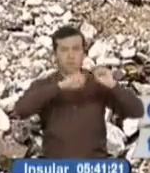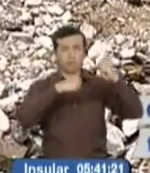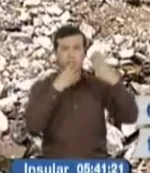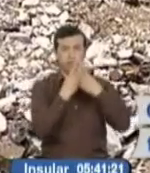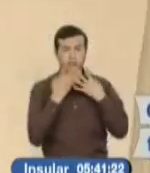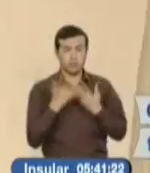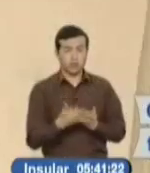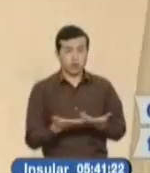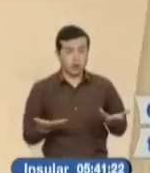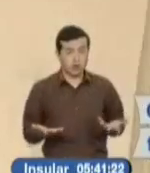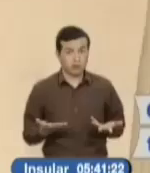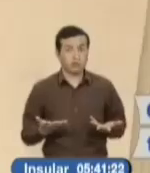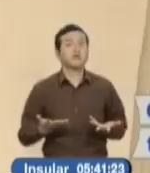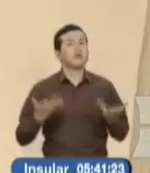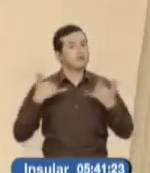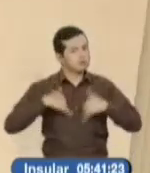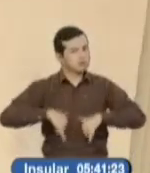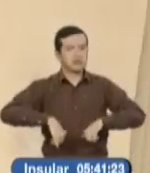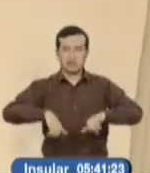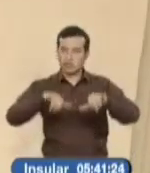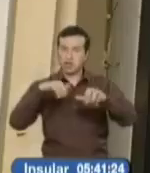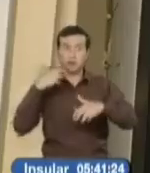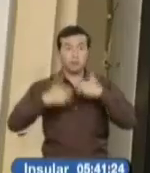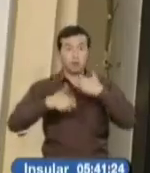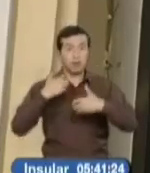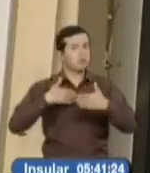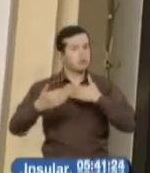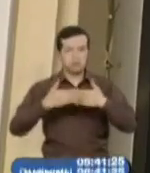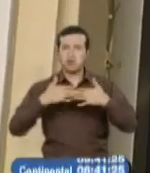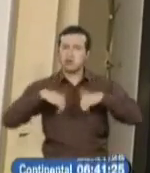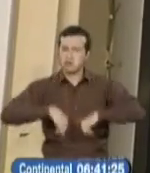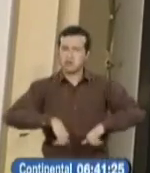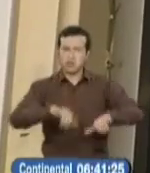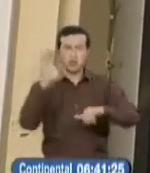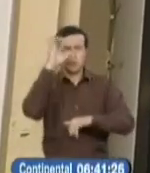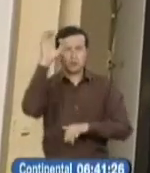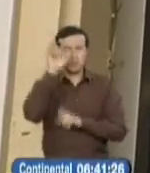otro tipo de delitos continuará pese a los hechos violentos,